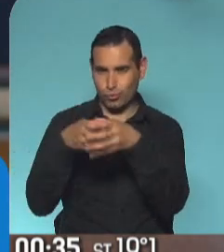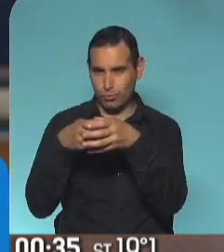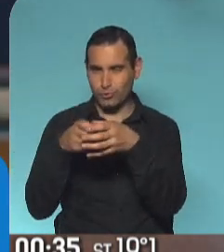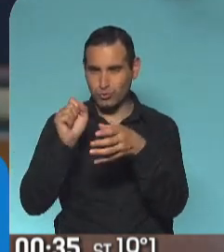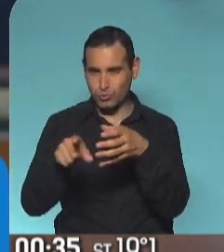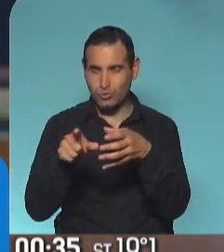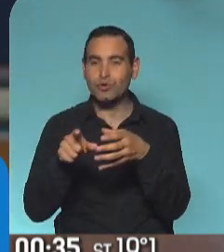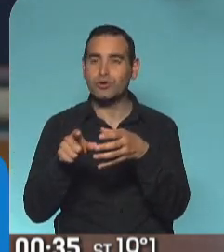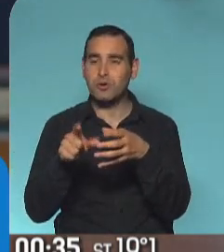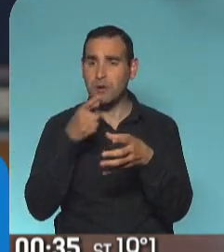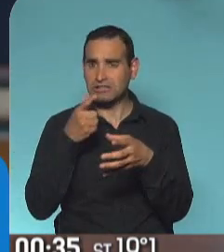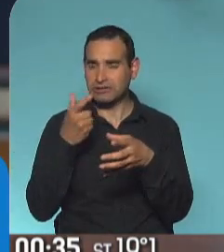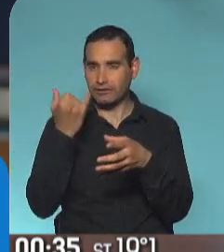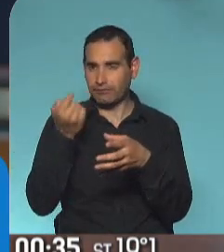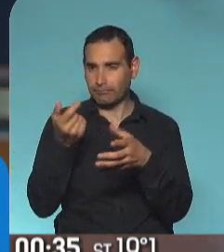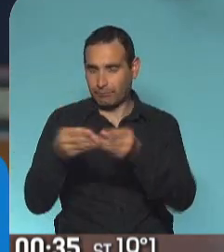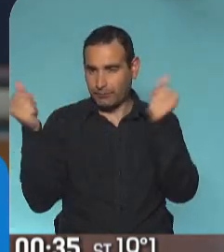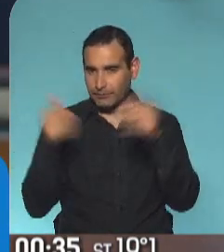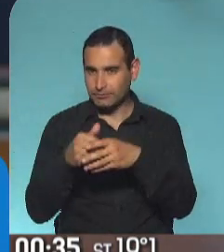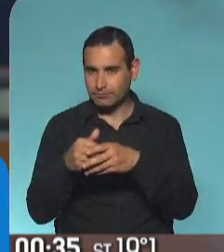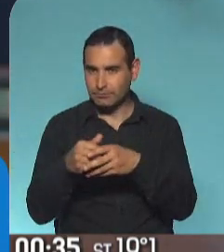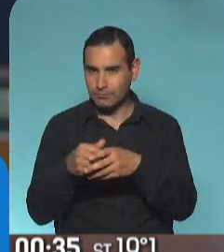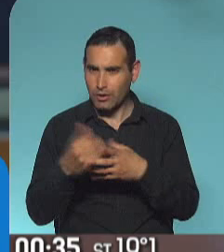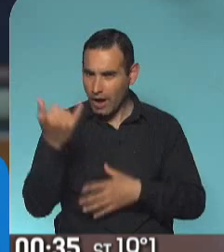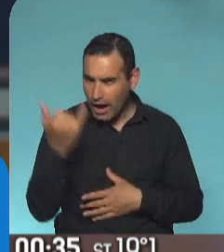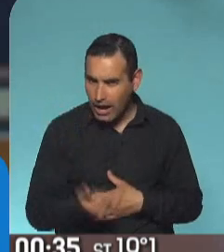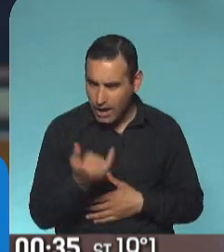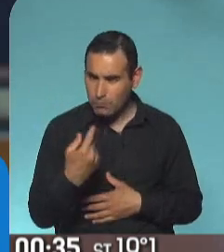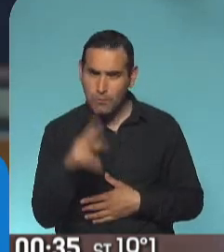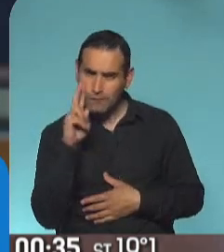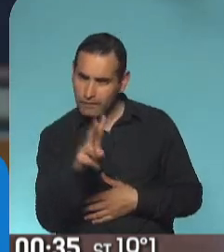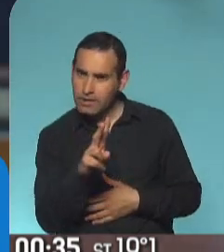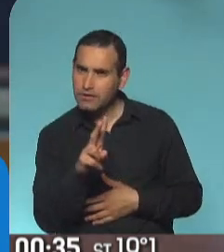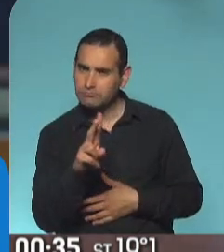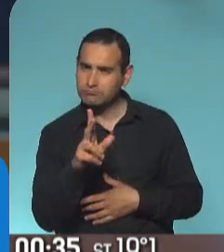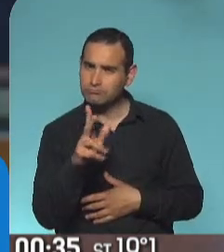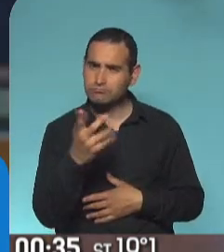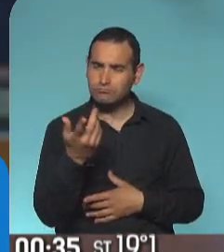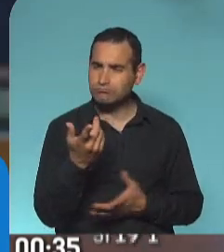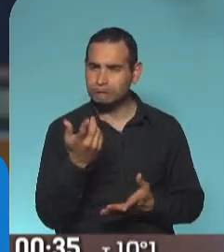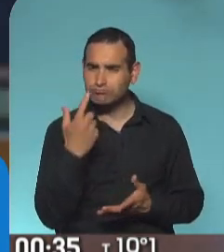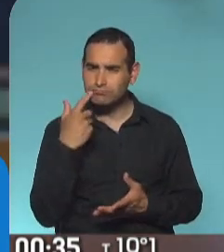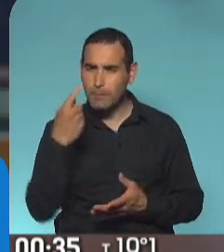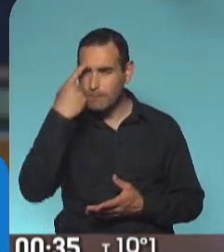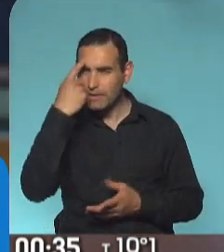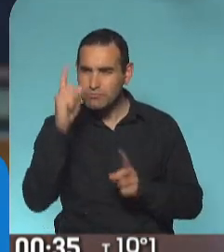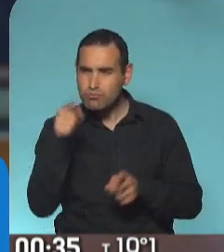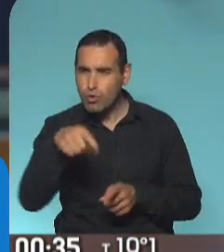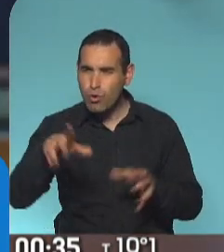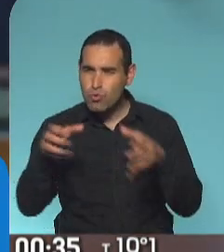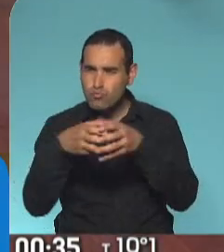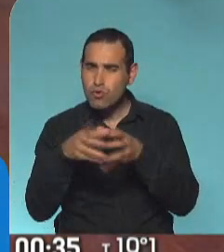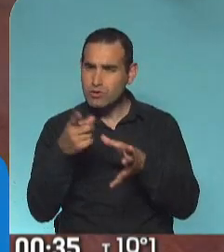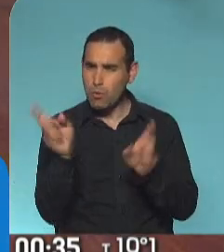parece haber desaparecido. ¿Sigue estando, vos lo ves alrededor de ella, que ese pensamiento está ahí? ¿Podría volver